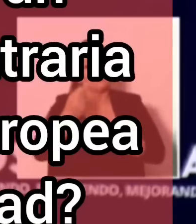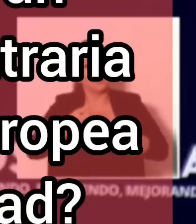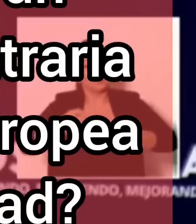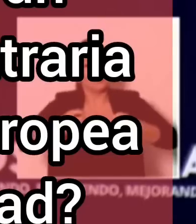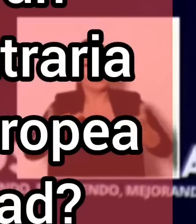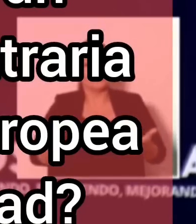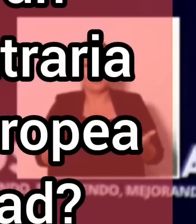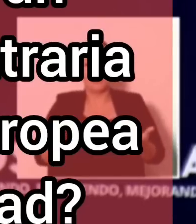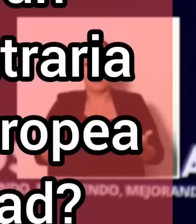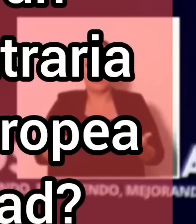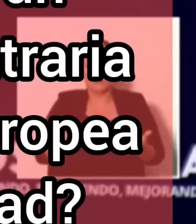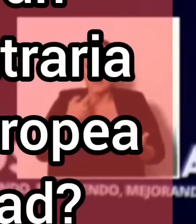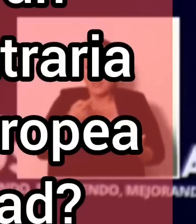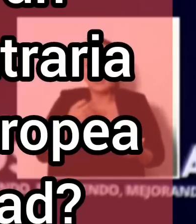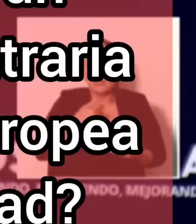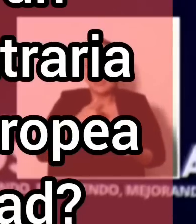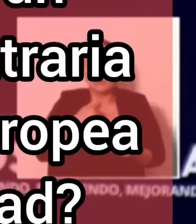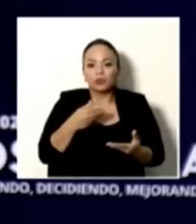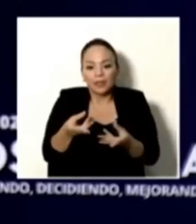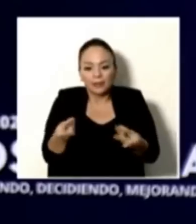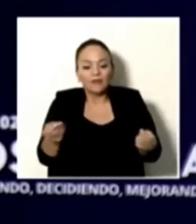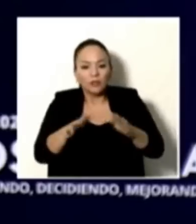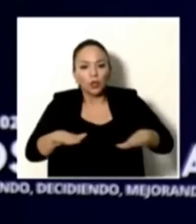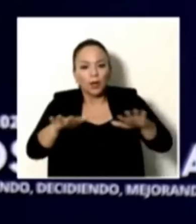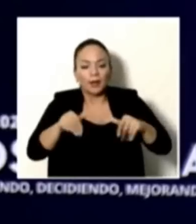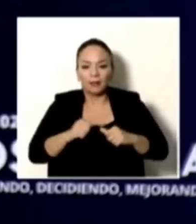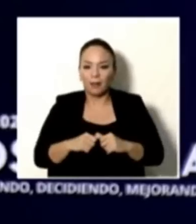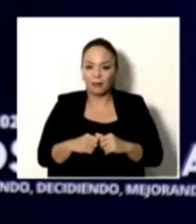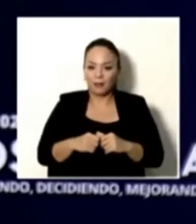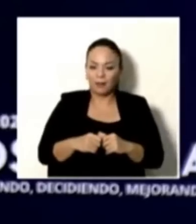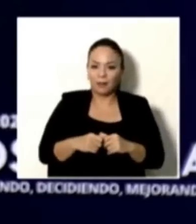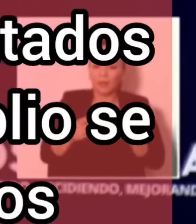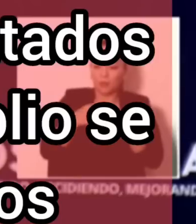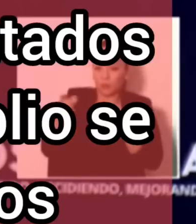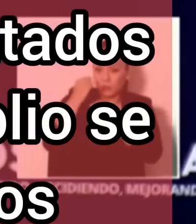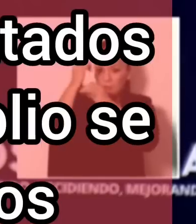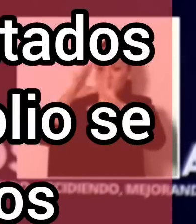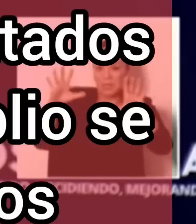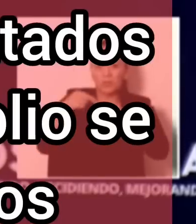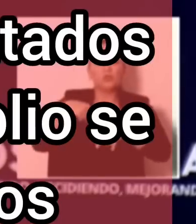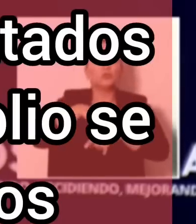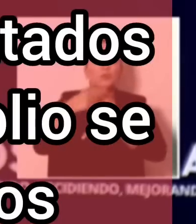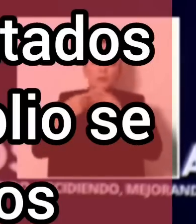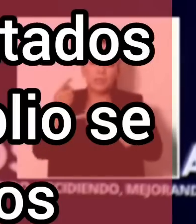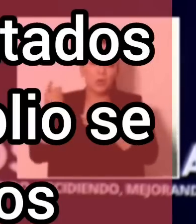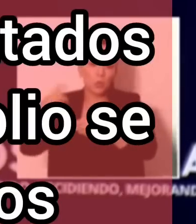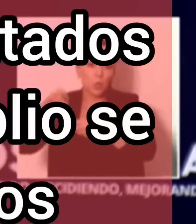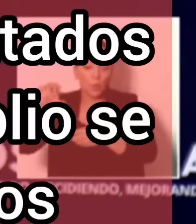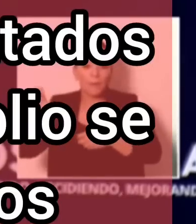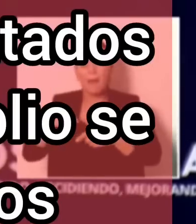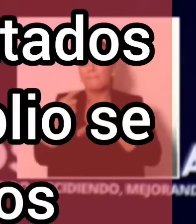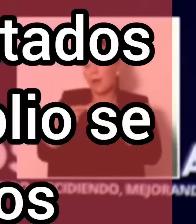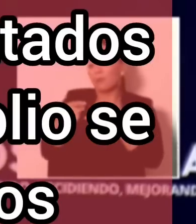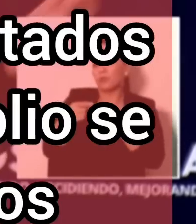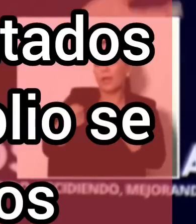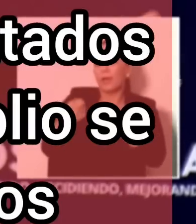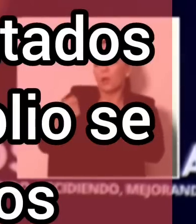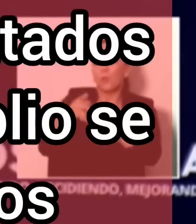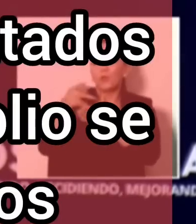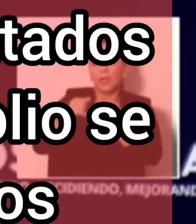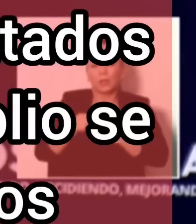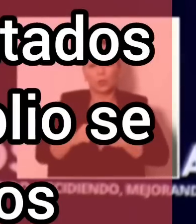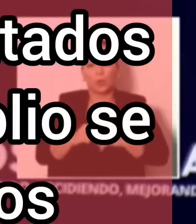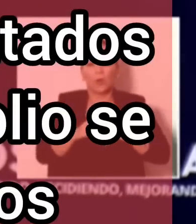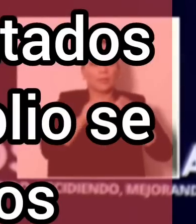definir que teníamos territorialidad. Entonces usted se imagina qué le íbamos a decir a la Unión Europea, que nosotros íbamos a presentar un proyecto en esa dirección